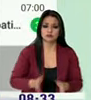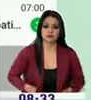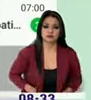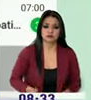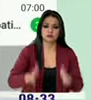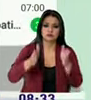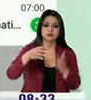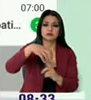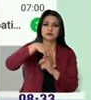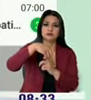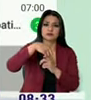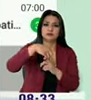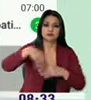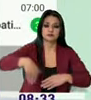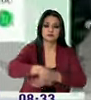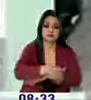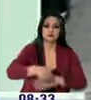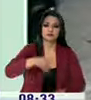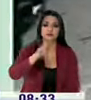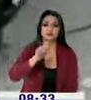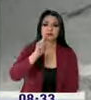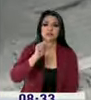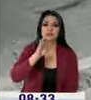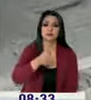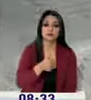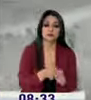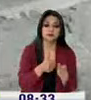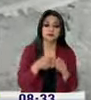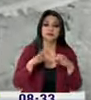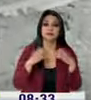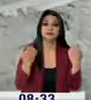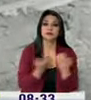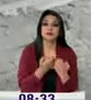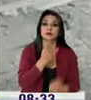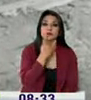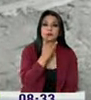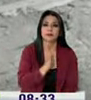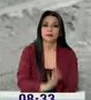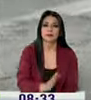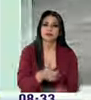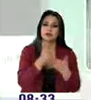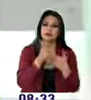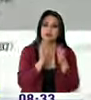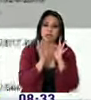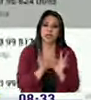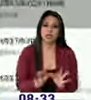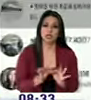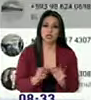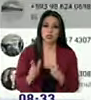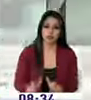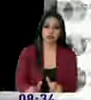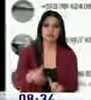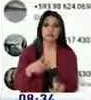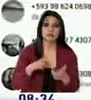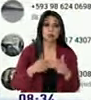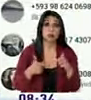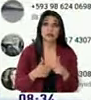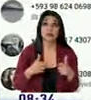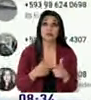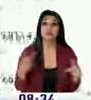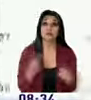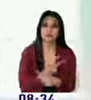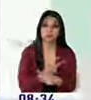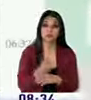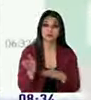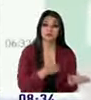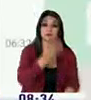Córdoba Galarza y Marieta de Vintimilla, al lado del estadio de Pomaski. Ayuden a arreglar este hueco, se puede convertir en un problema más grave